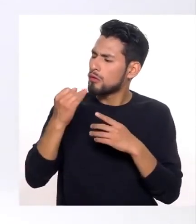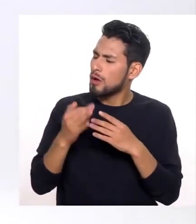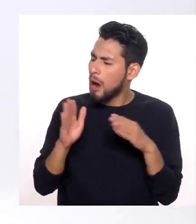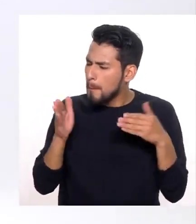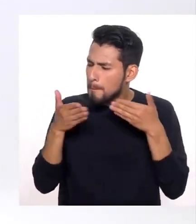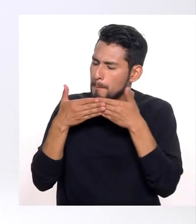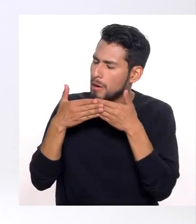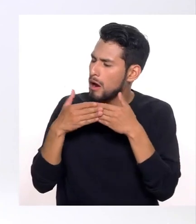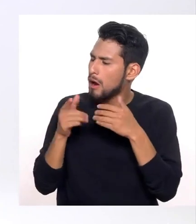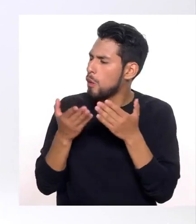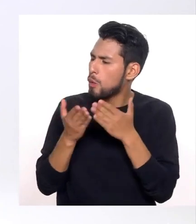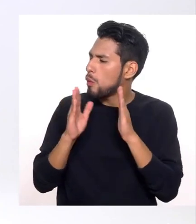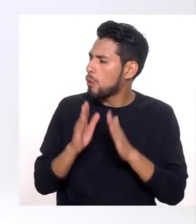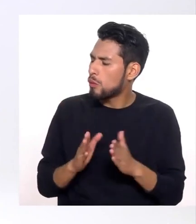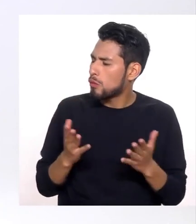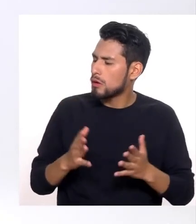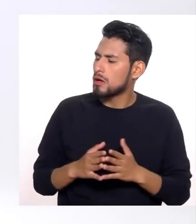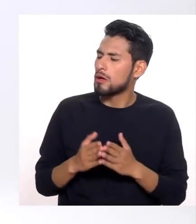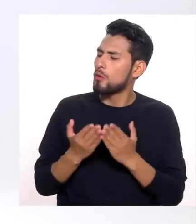los estudiantes, por ejemplo,